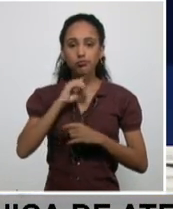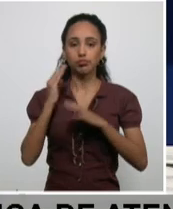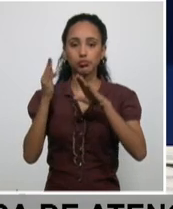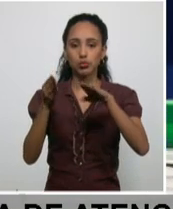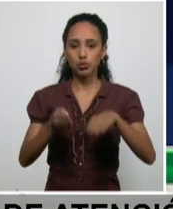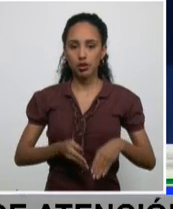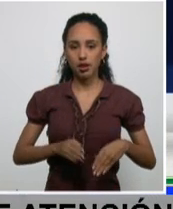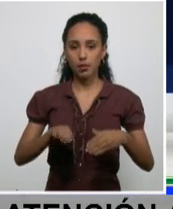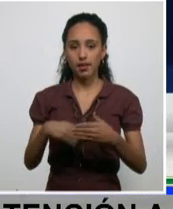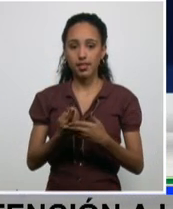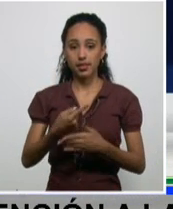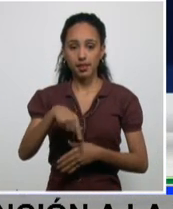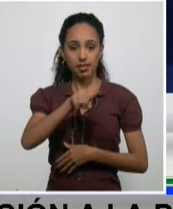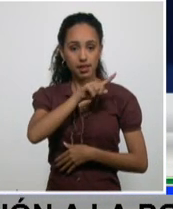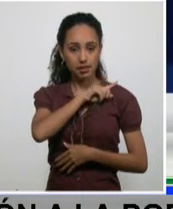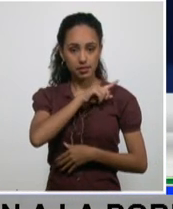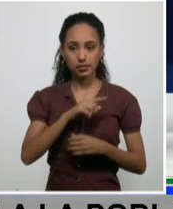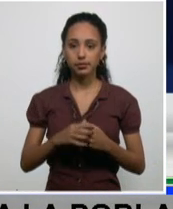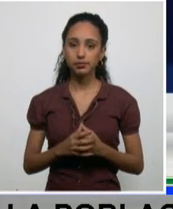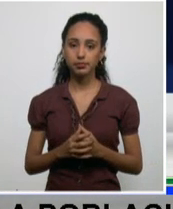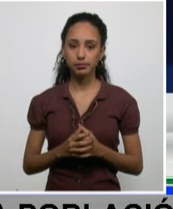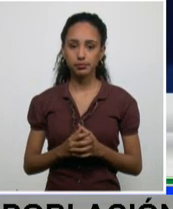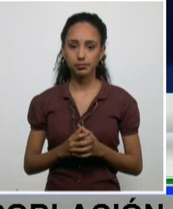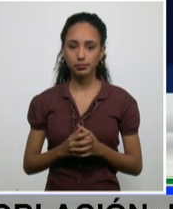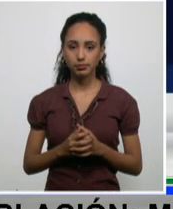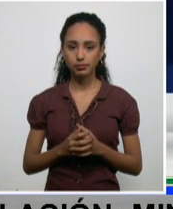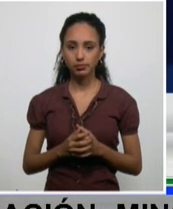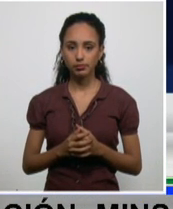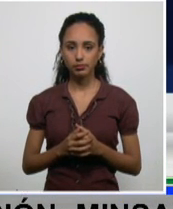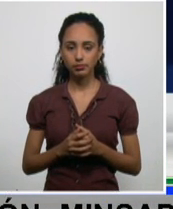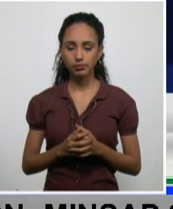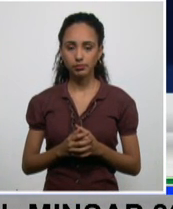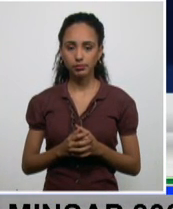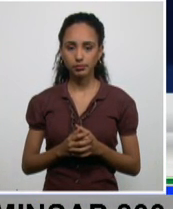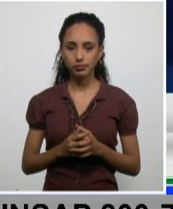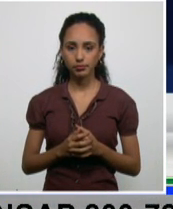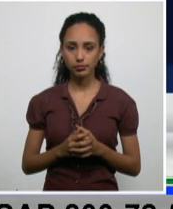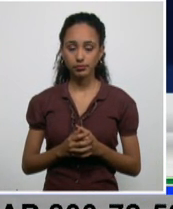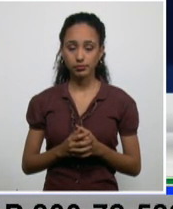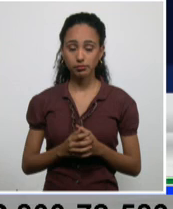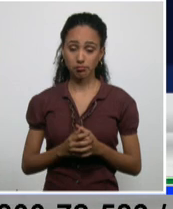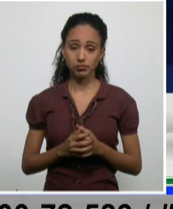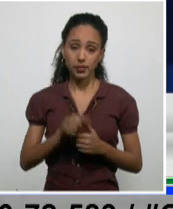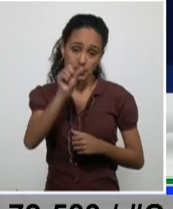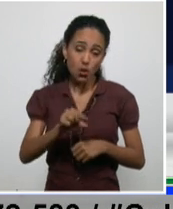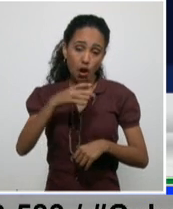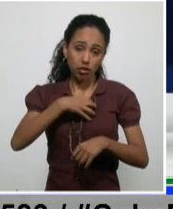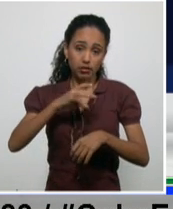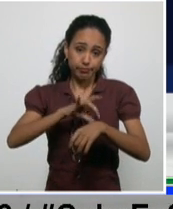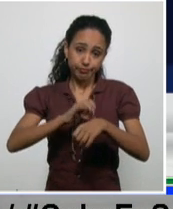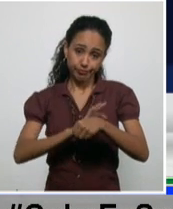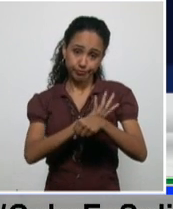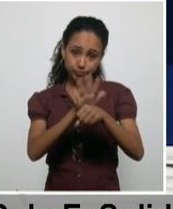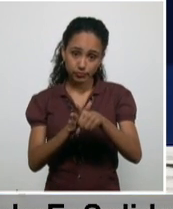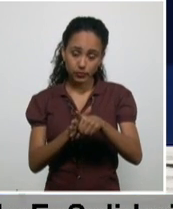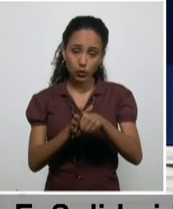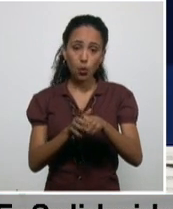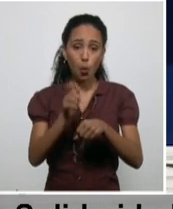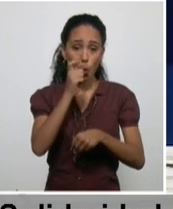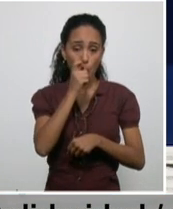fallecieron en el día de ayer que tenían esta enfermedad, un paciente cubano